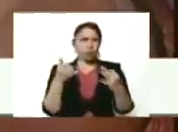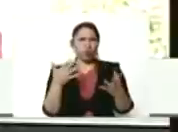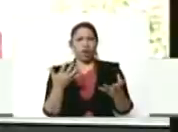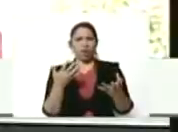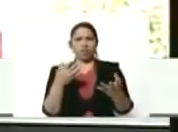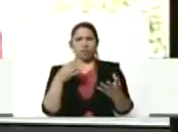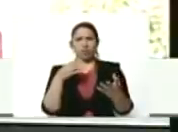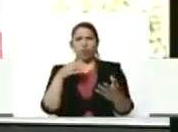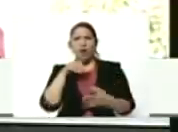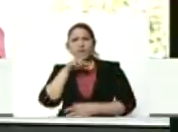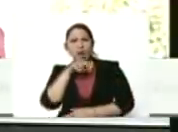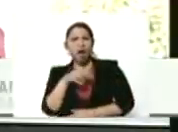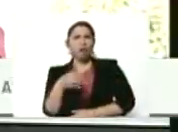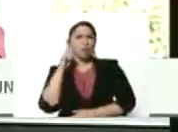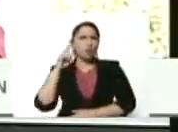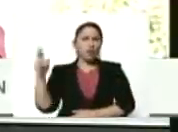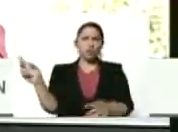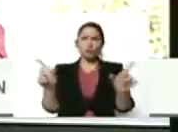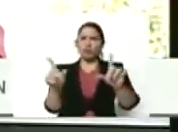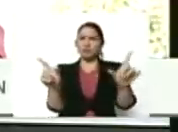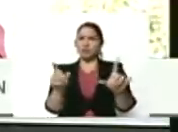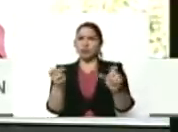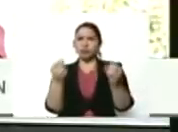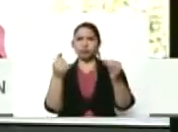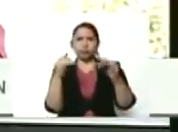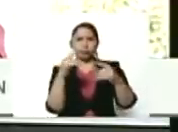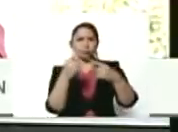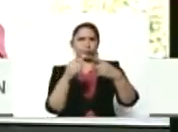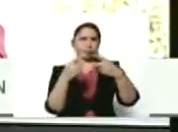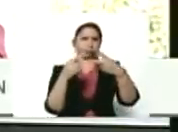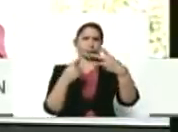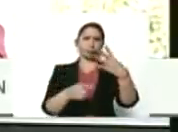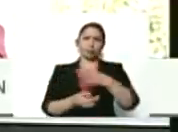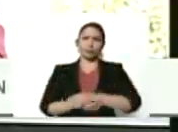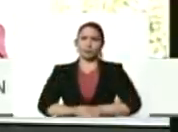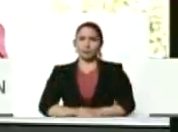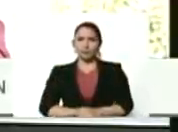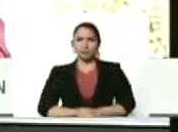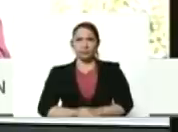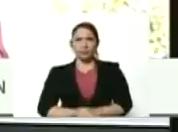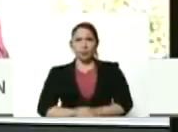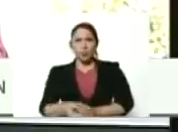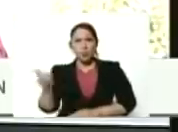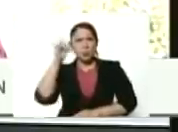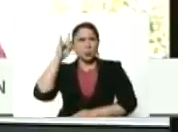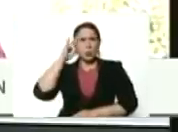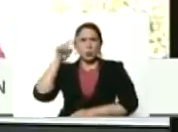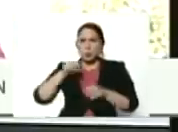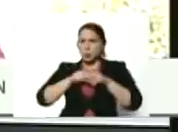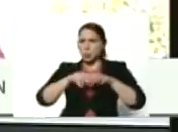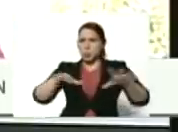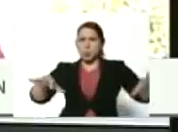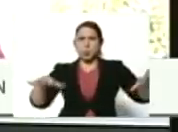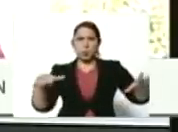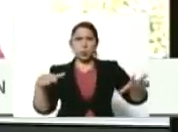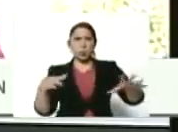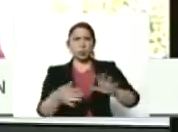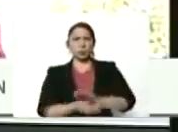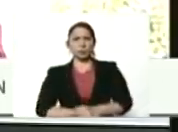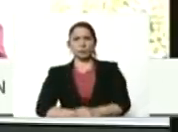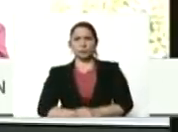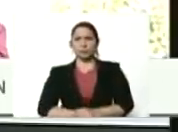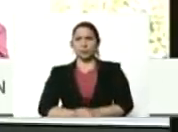radio, televisión, cuántos artículos se desataron los demonios de los egoístas, de